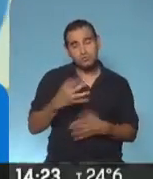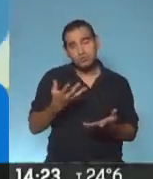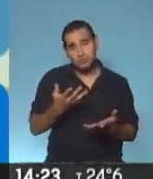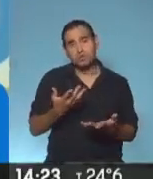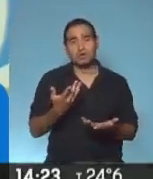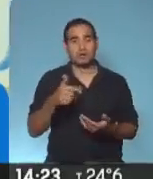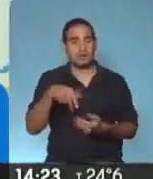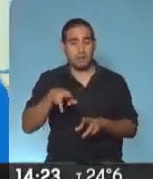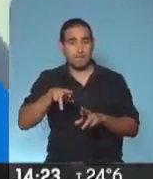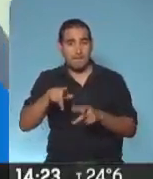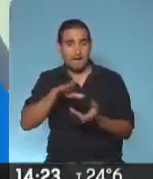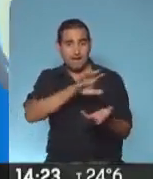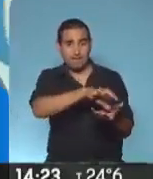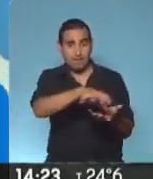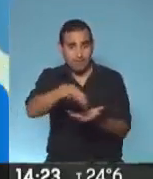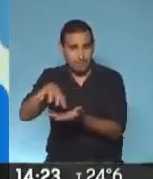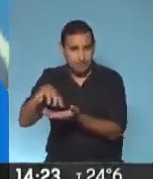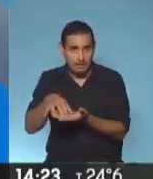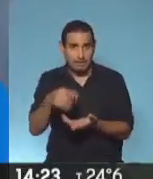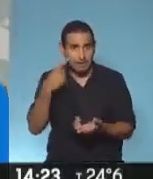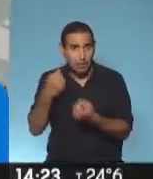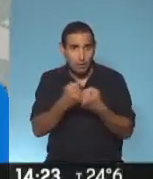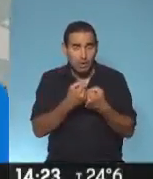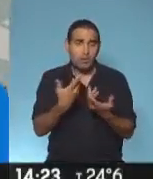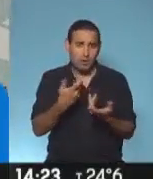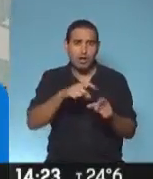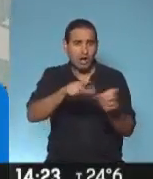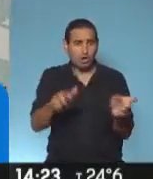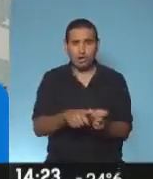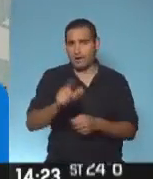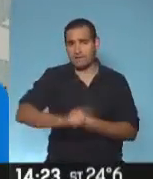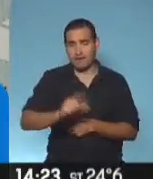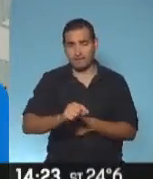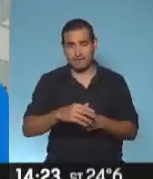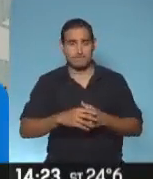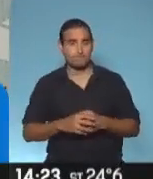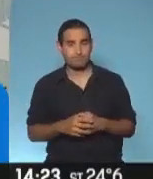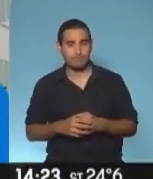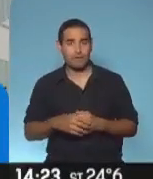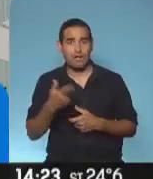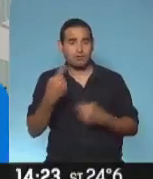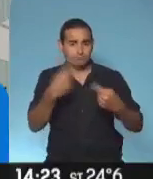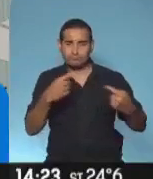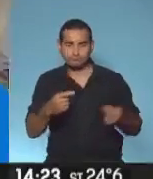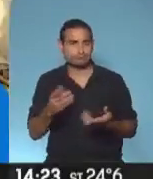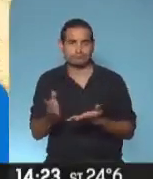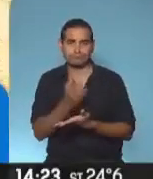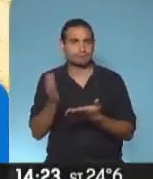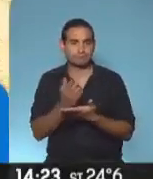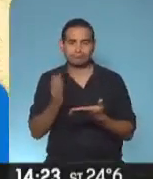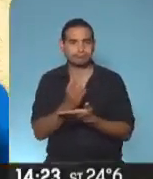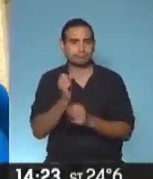son nuestras panaderías y quienes están de acuerdo, que la rosca salga al costo, 100 pesos. No escatiman materias primas. El